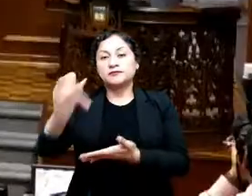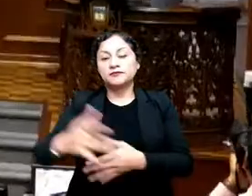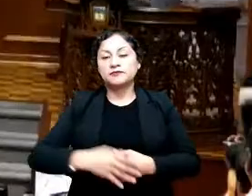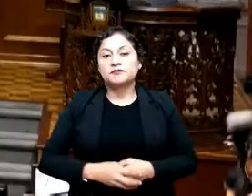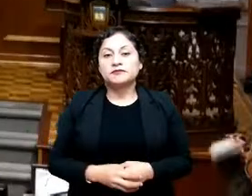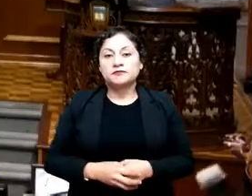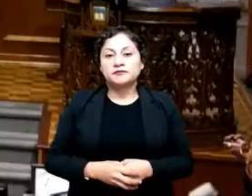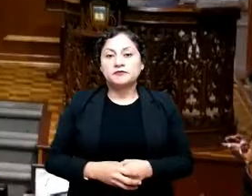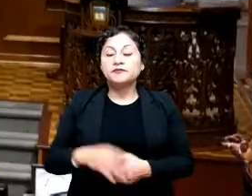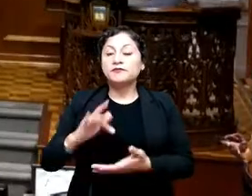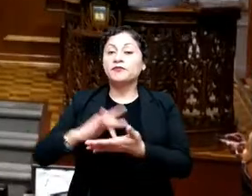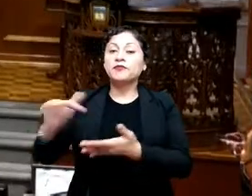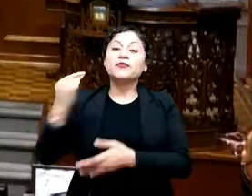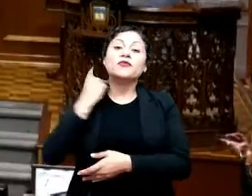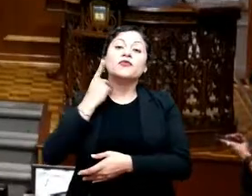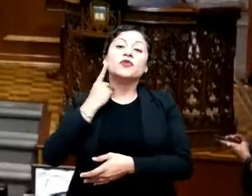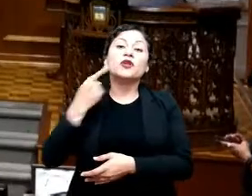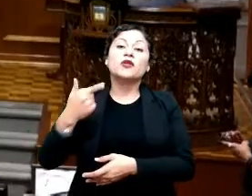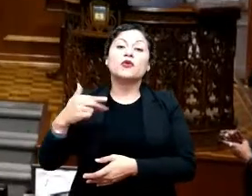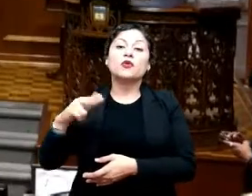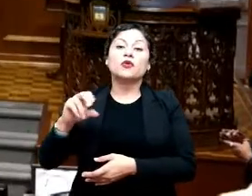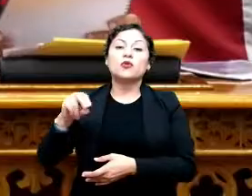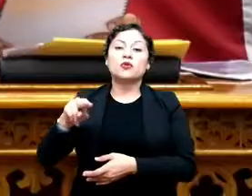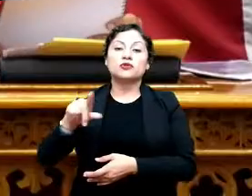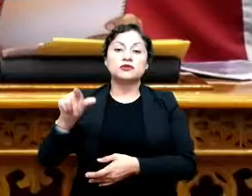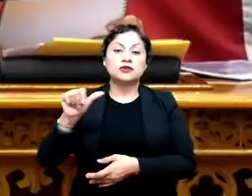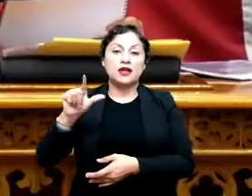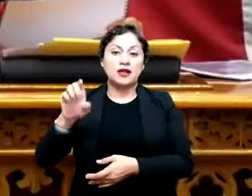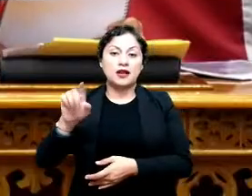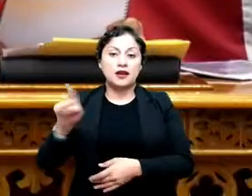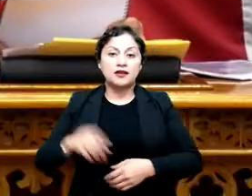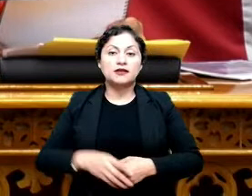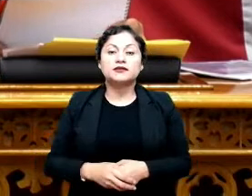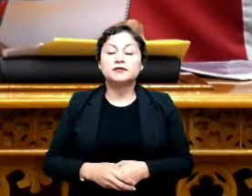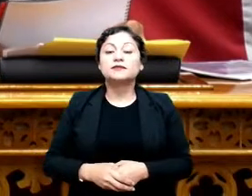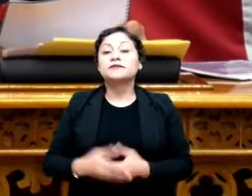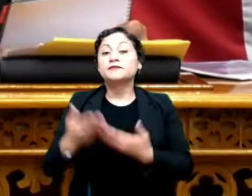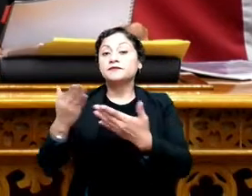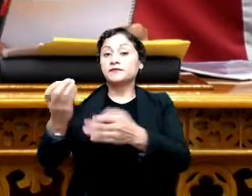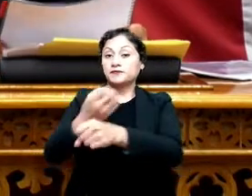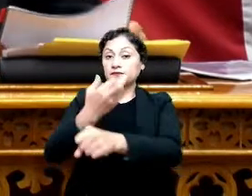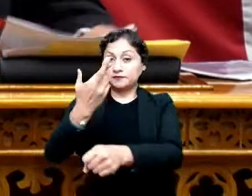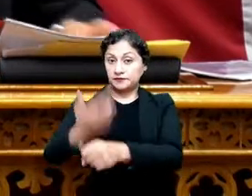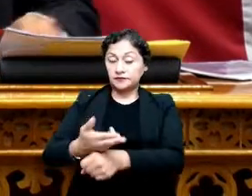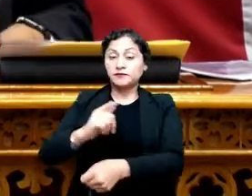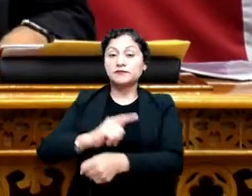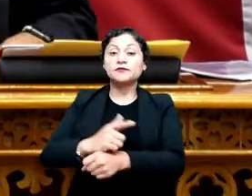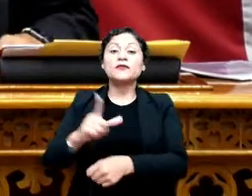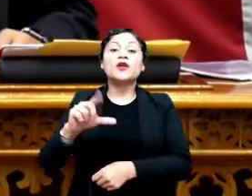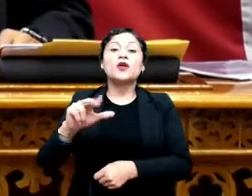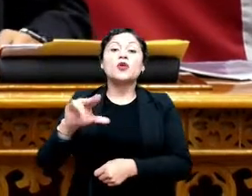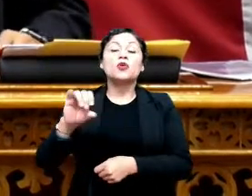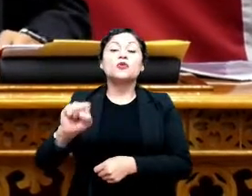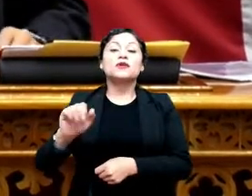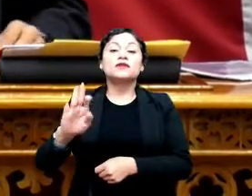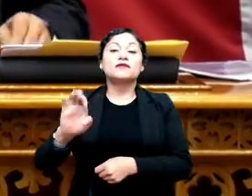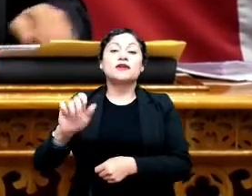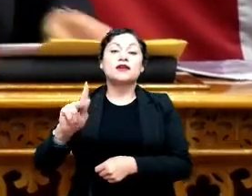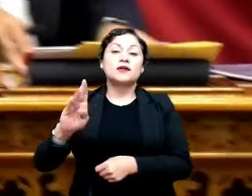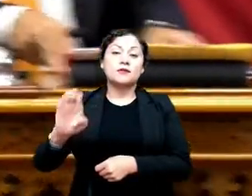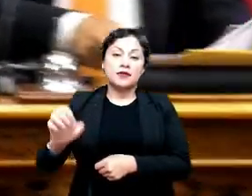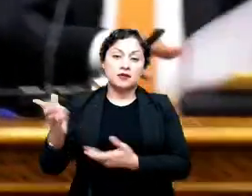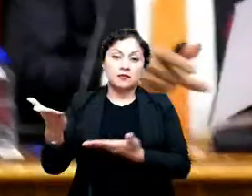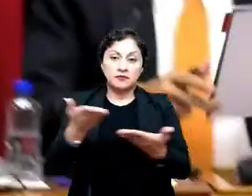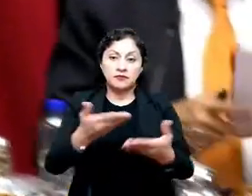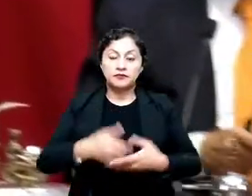Gracias, diputado González Bautista. Señor secretario general de Gobierno, Luis Felipe Puente, tiene usted la palabra.